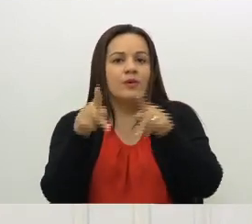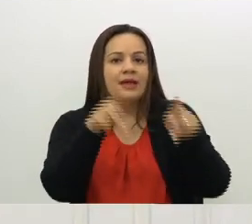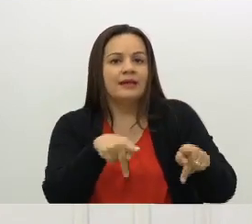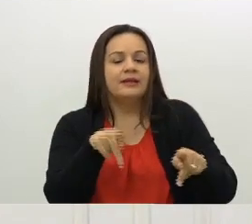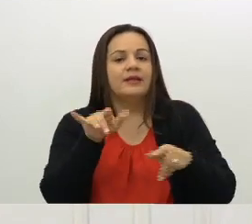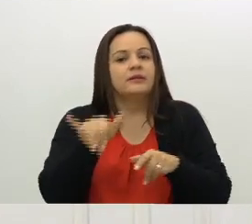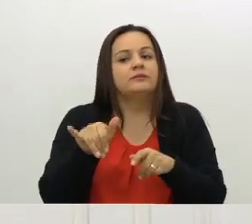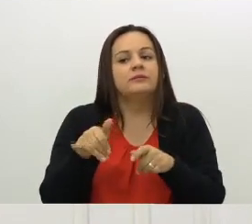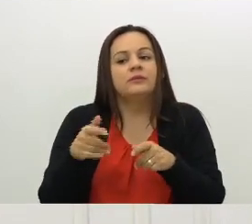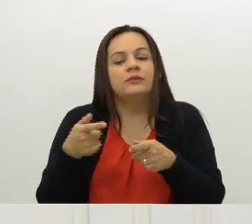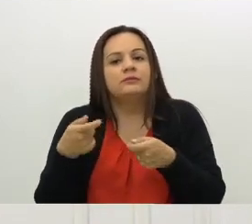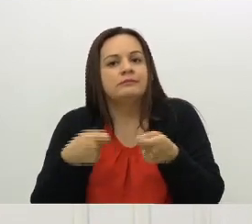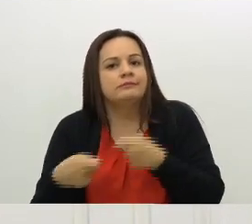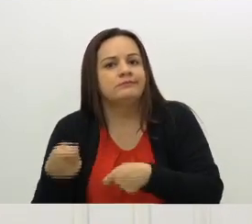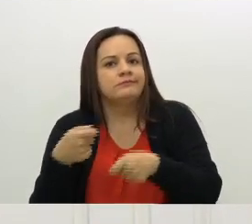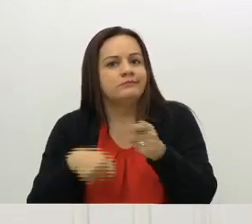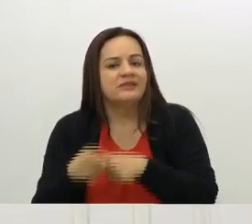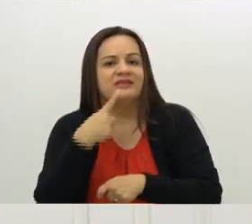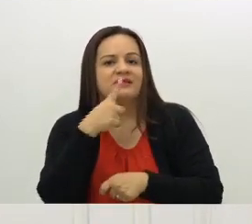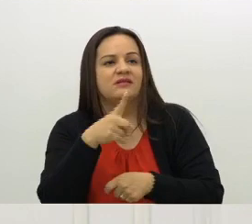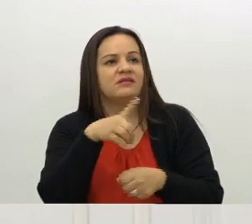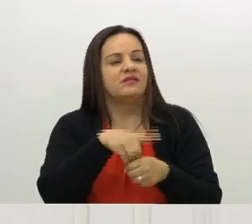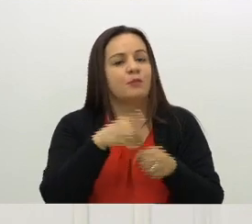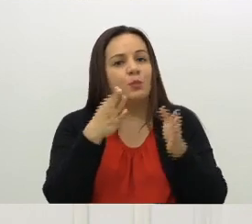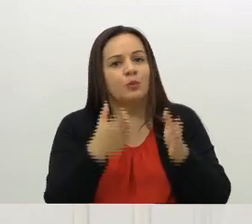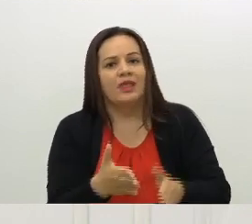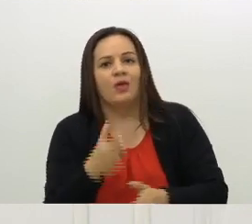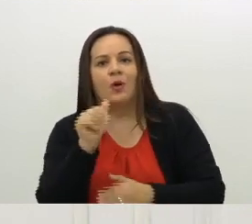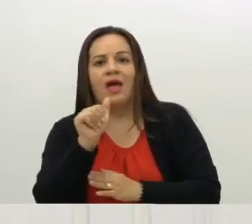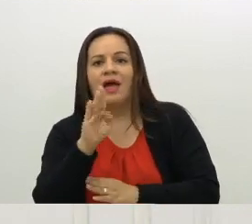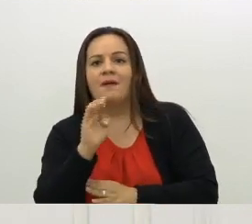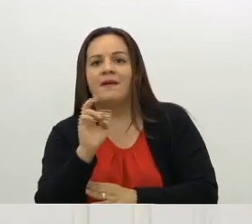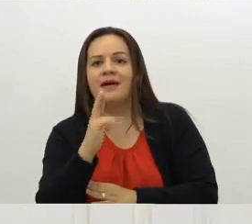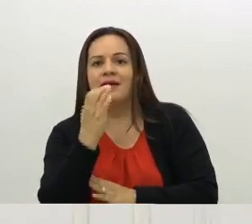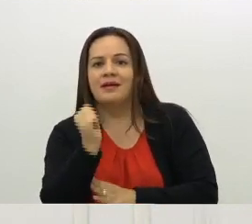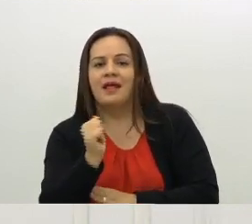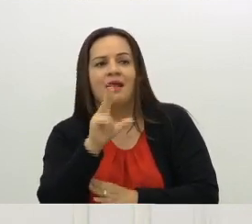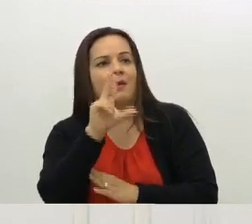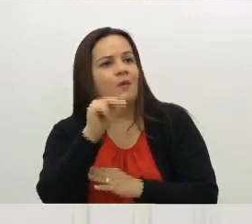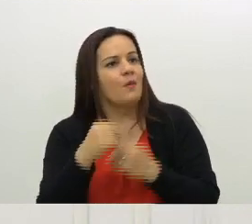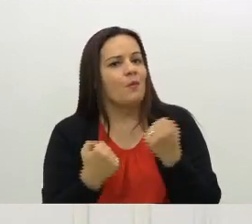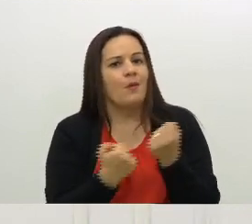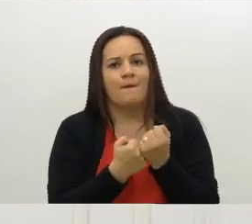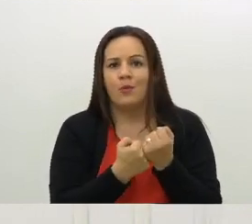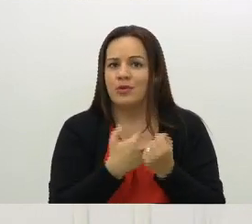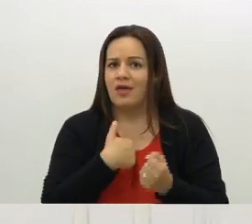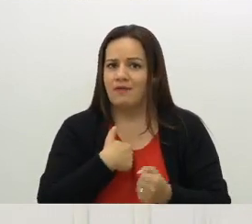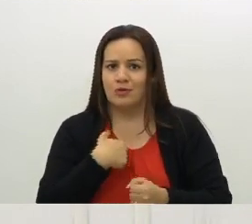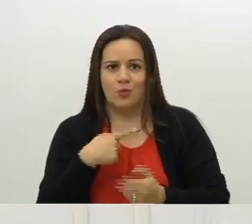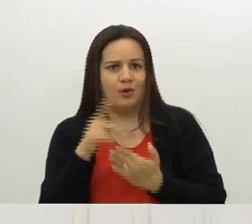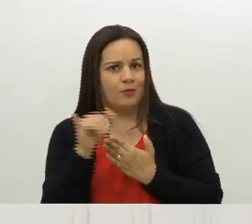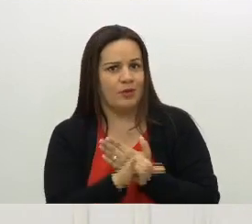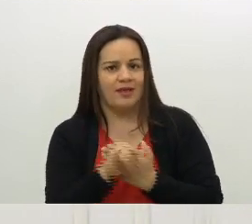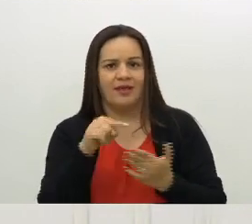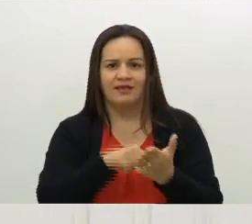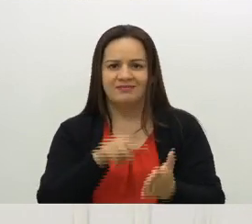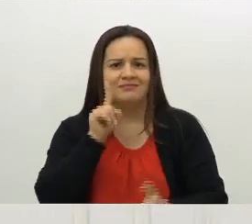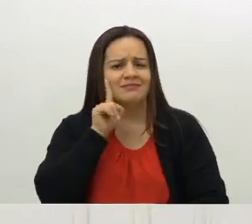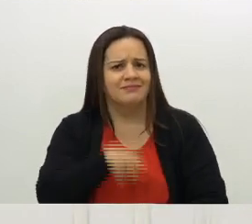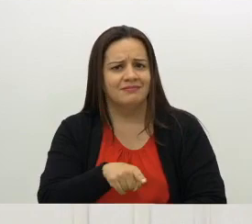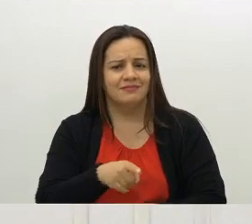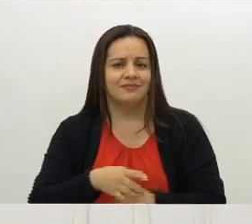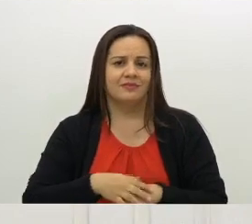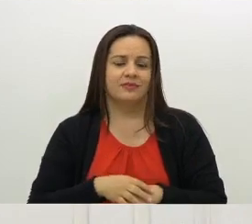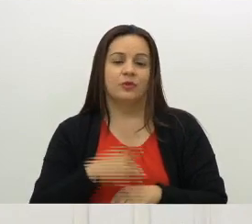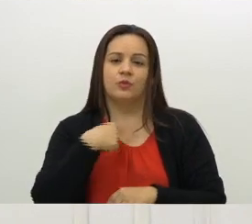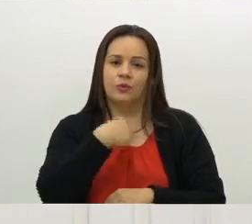estuvo manipulando diciendo que el diputado Abarca no apoya, que no apoyaba yo el proyecto. No, eso es falso.